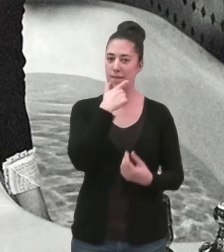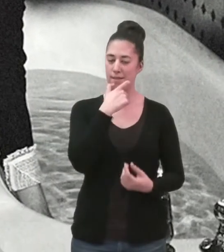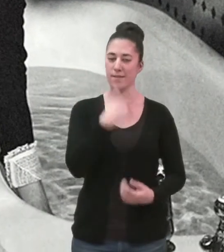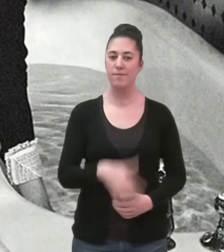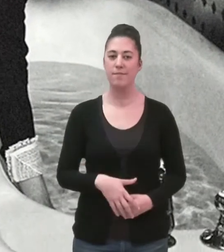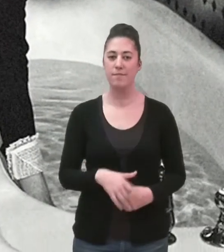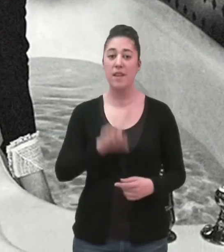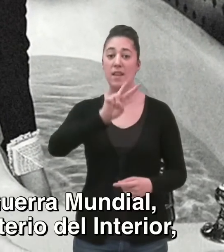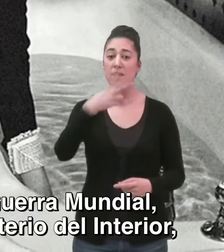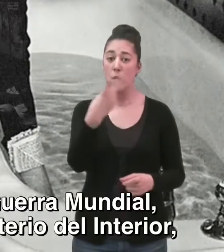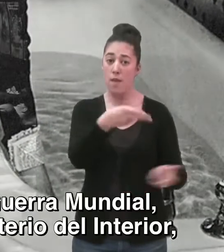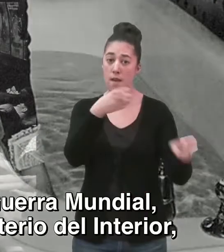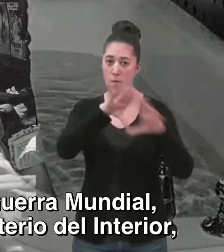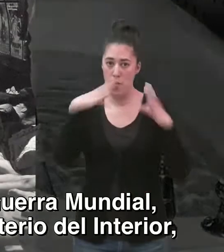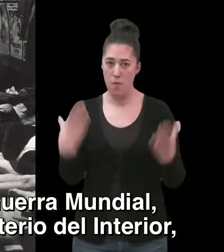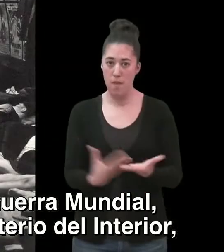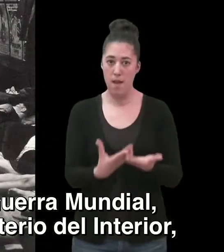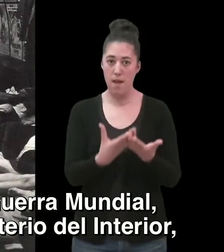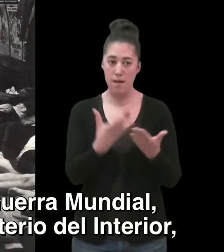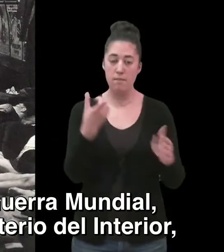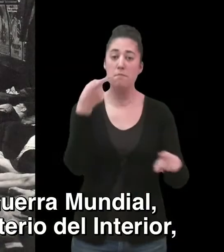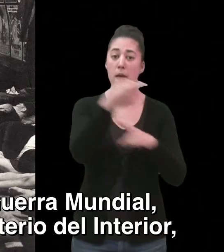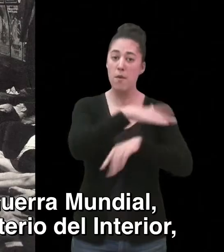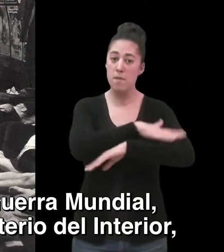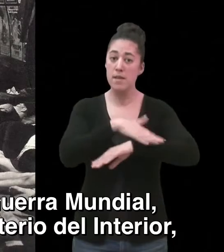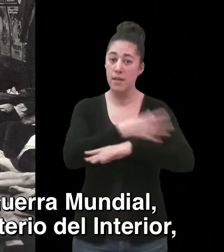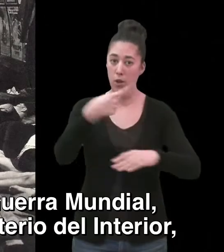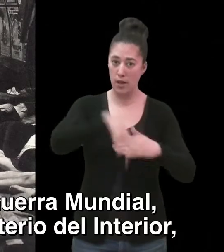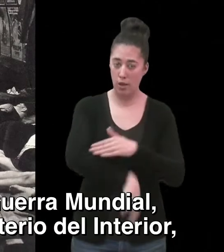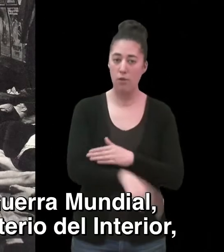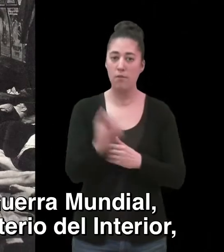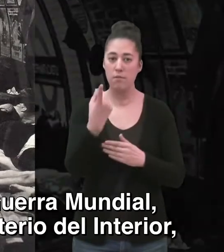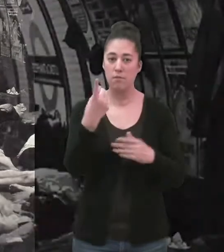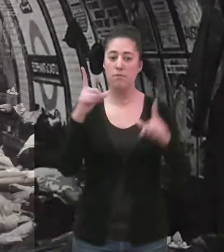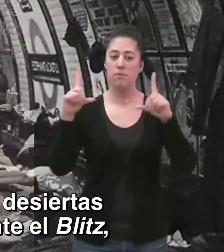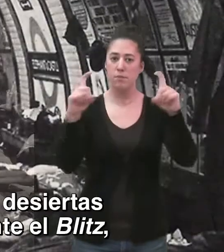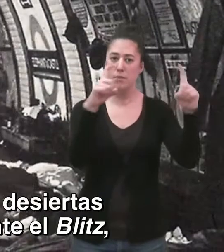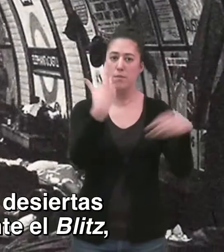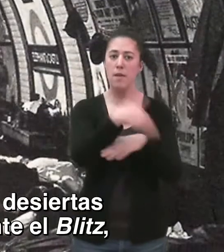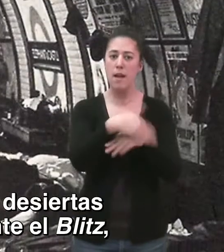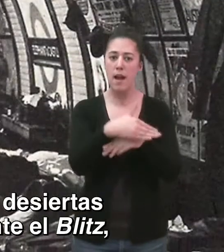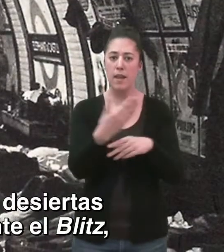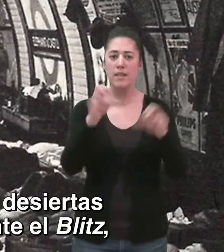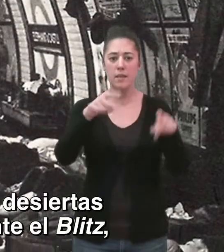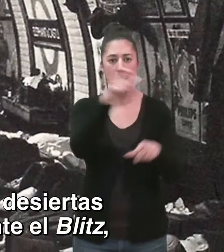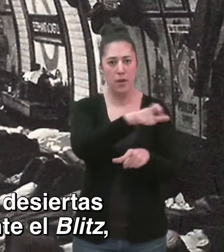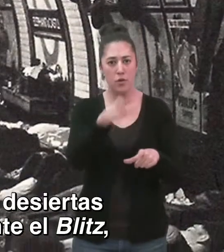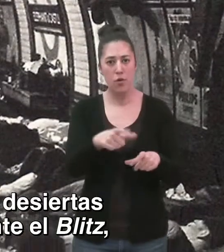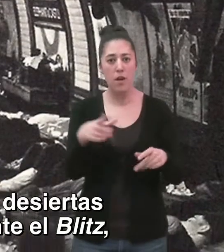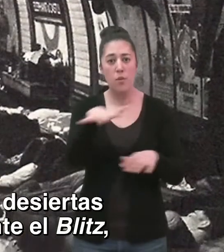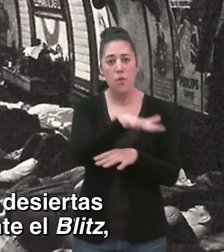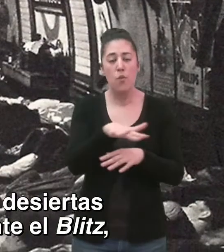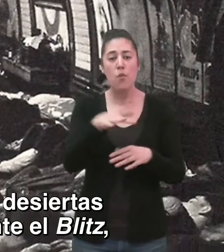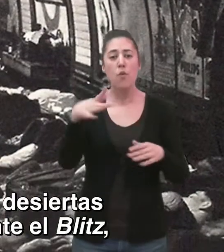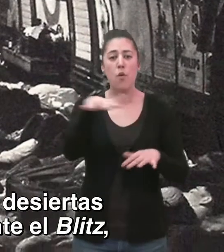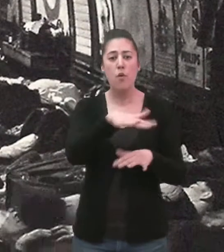británico. Durante la Segunda Guerra Mundial y por encargo del Ministerio del Interior, retrató las calles desiertas de